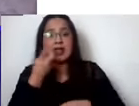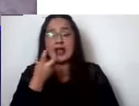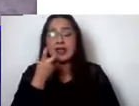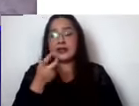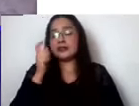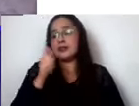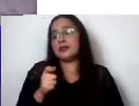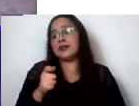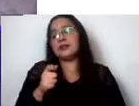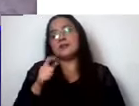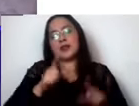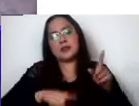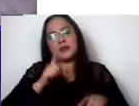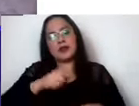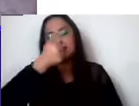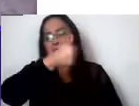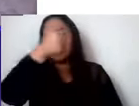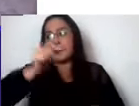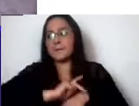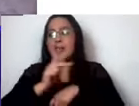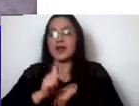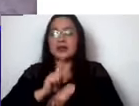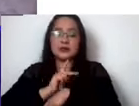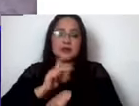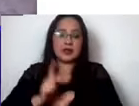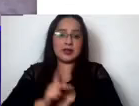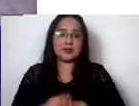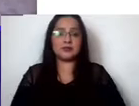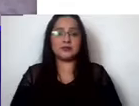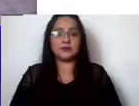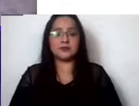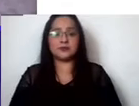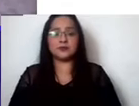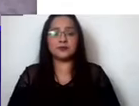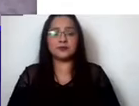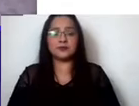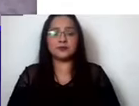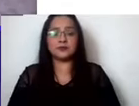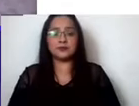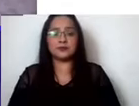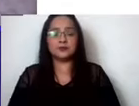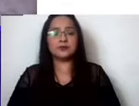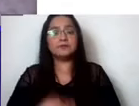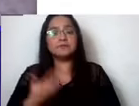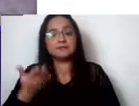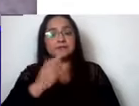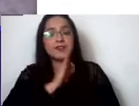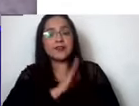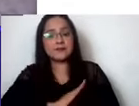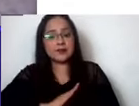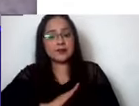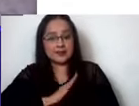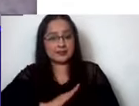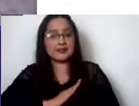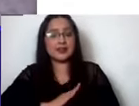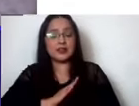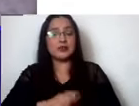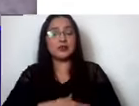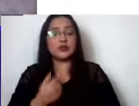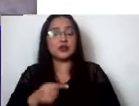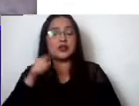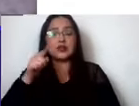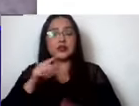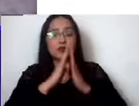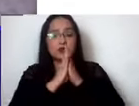procede en cada país. Yo te quiero felicitar también porque tu libro